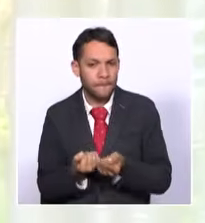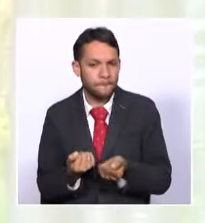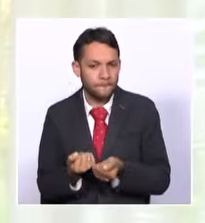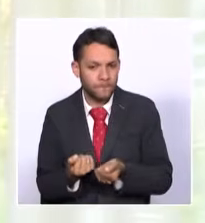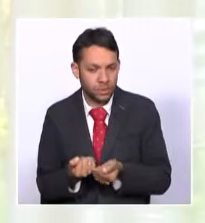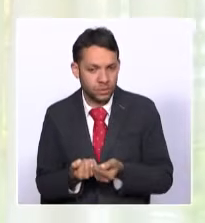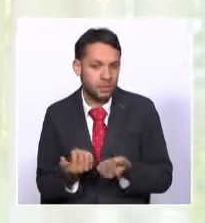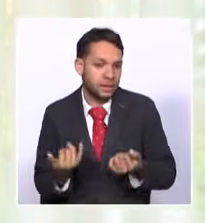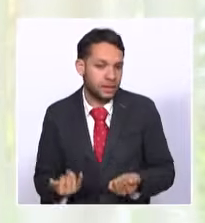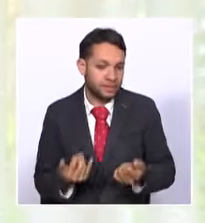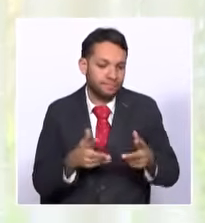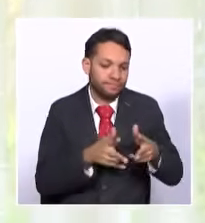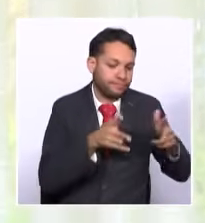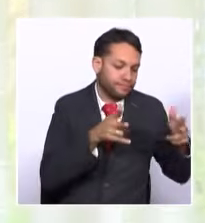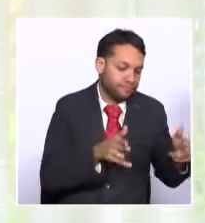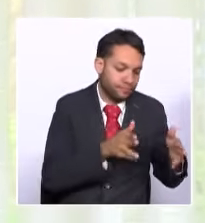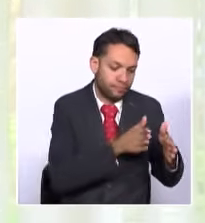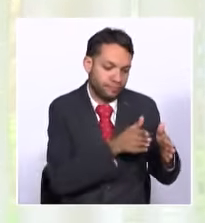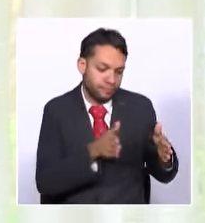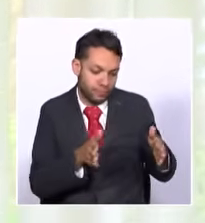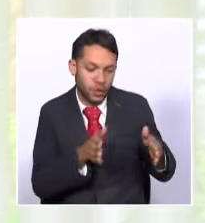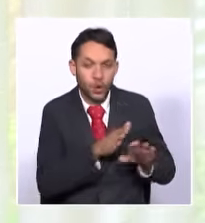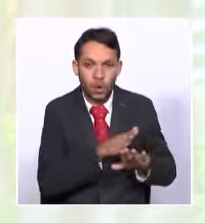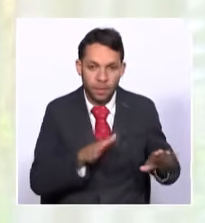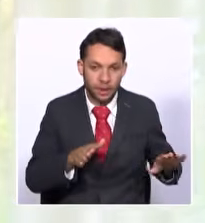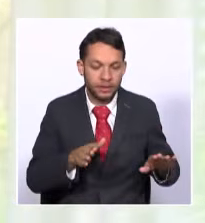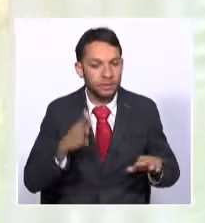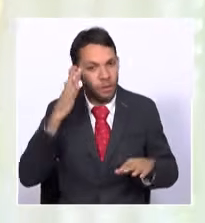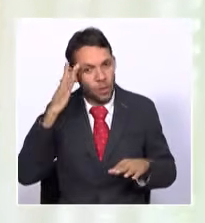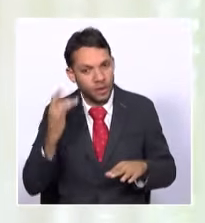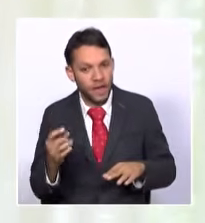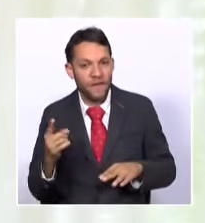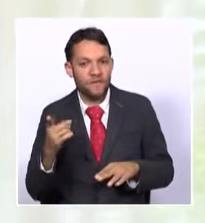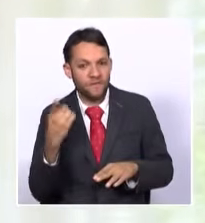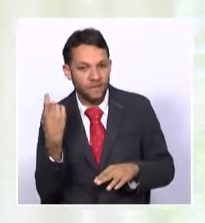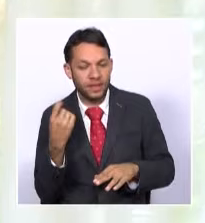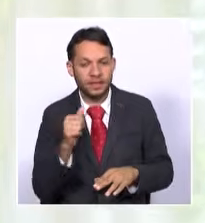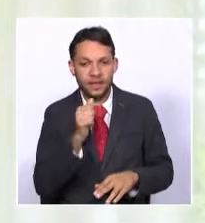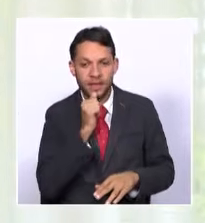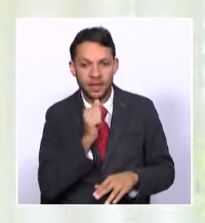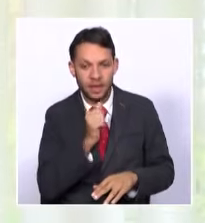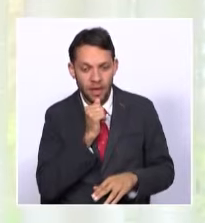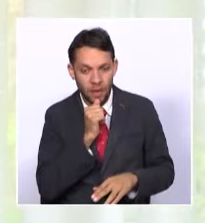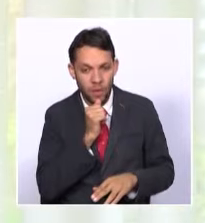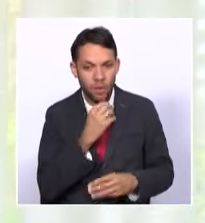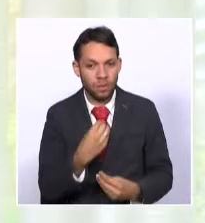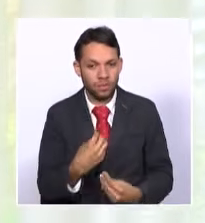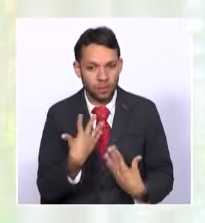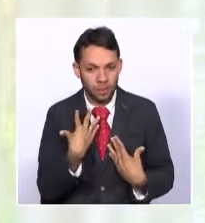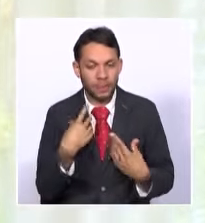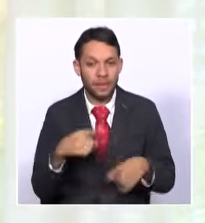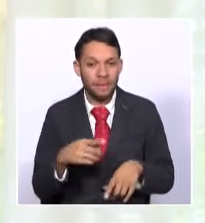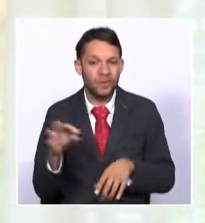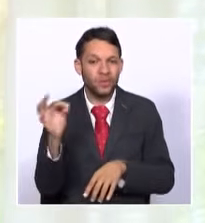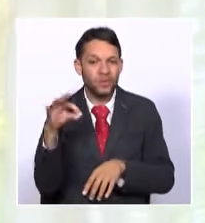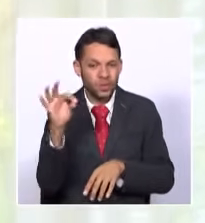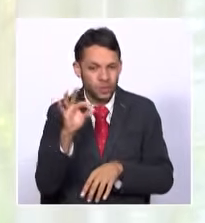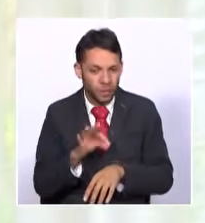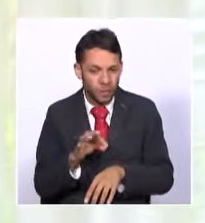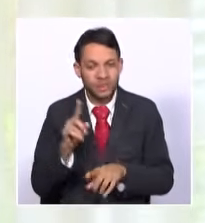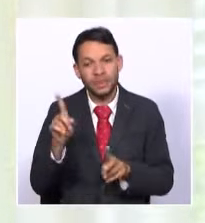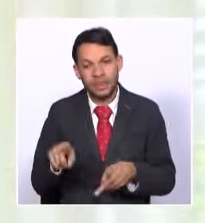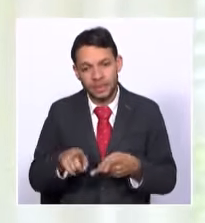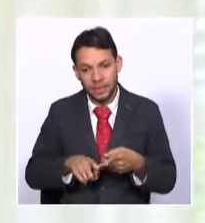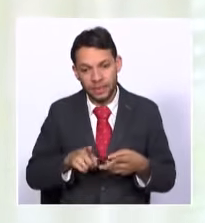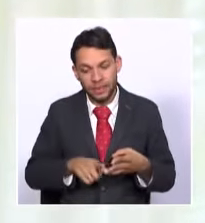las partes porque falta la parte de hidroterapia, de geoterapia, de apiterapia, que es con abejas. Pero